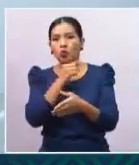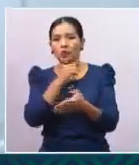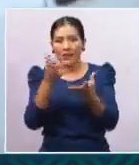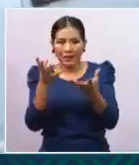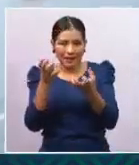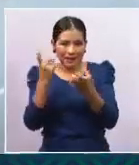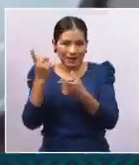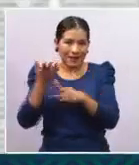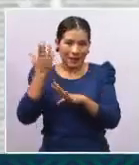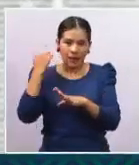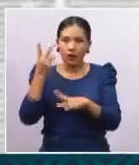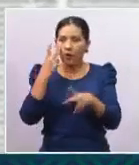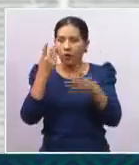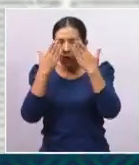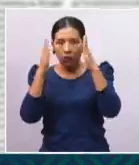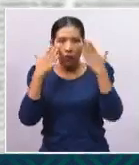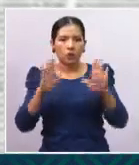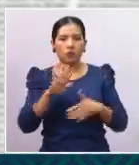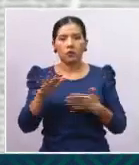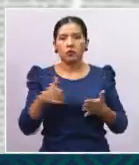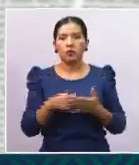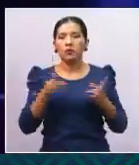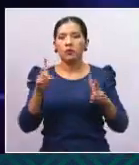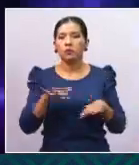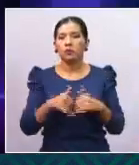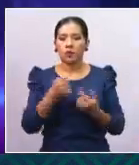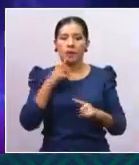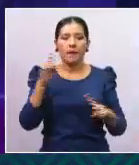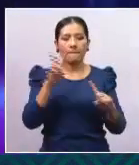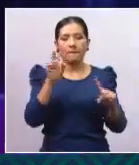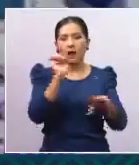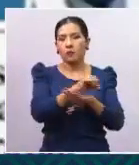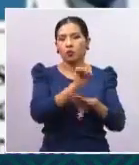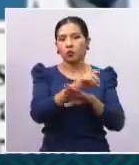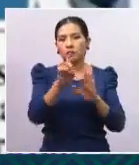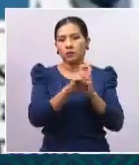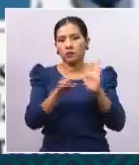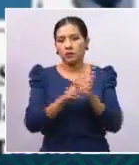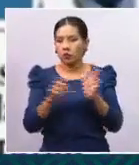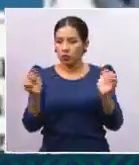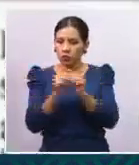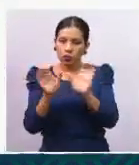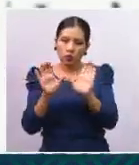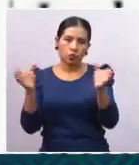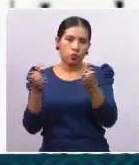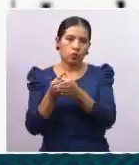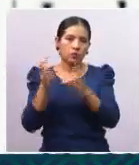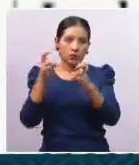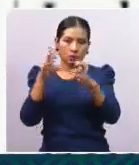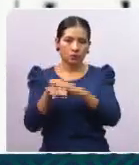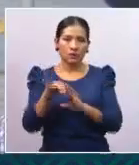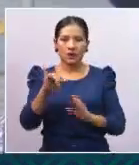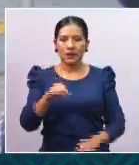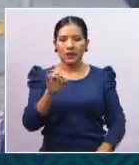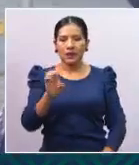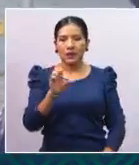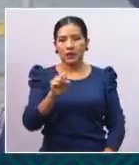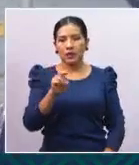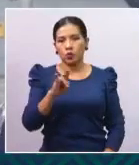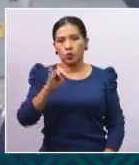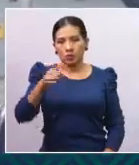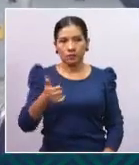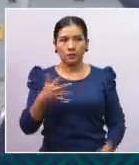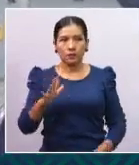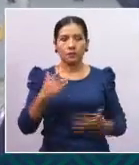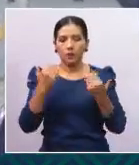las investigaciones dentro de los abusos sexuales registrados en la Compañía de Jesús. Hay otros jesuitas que en el curso del día o el